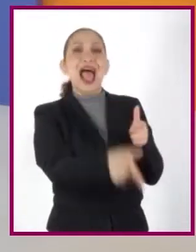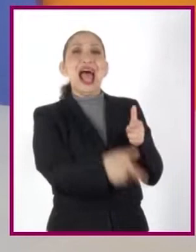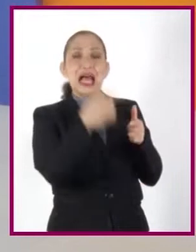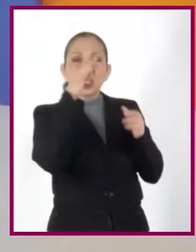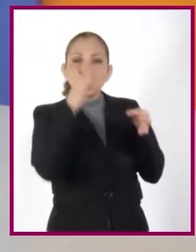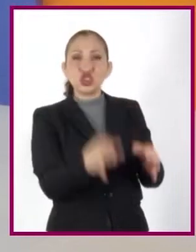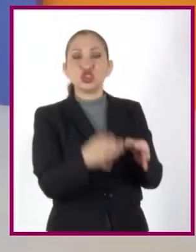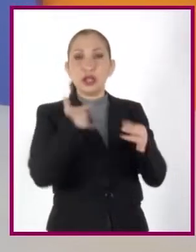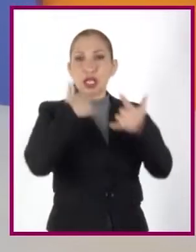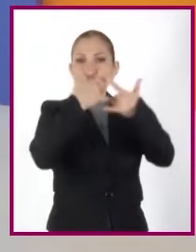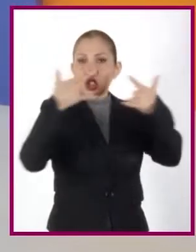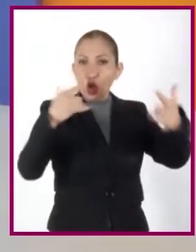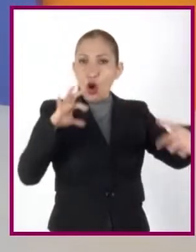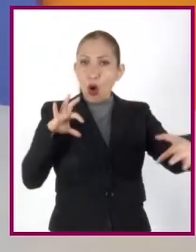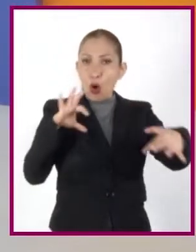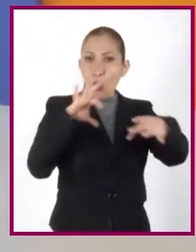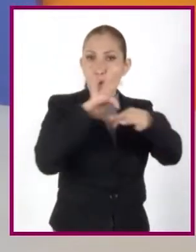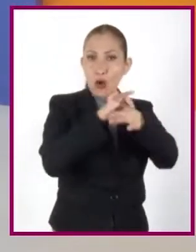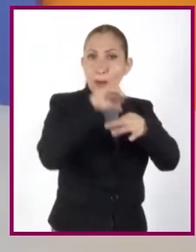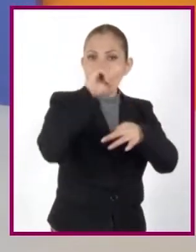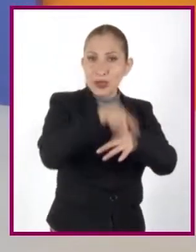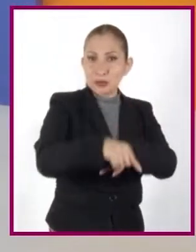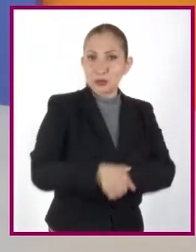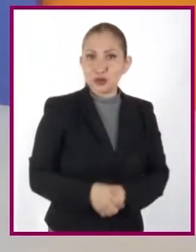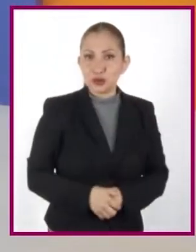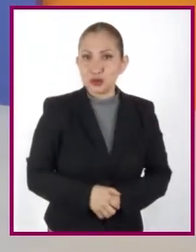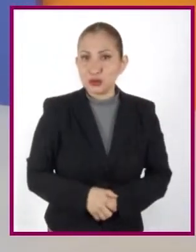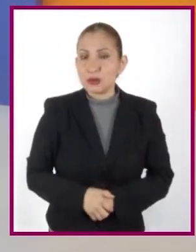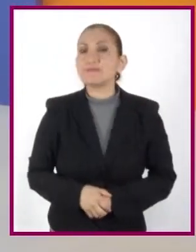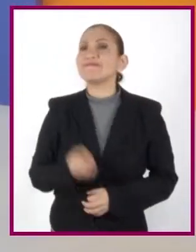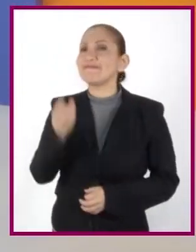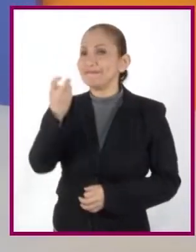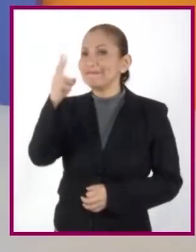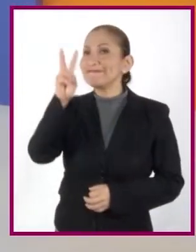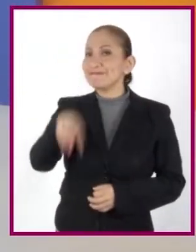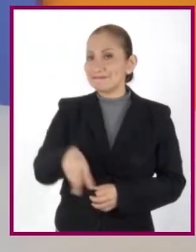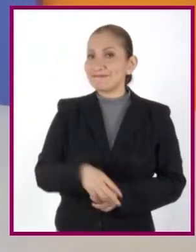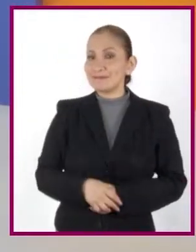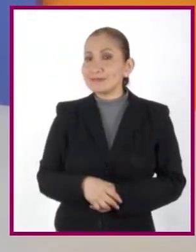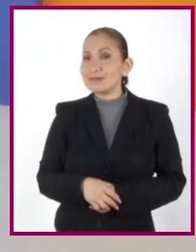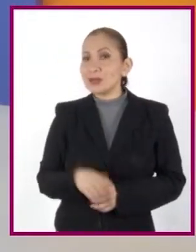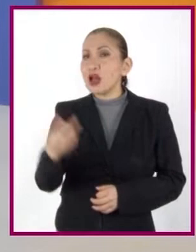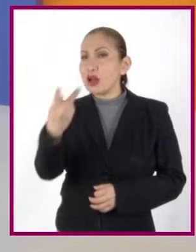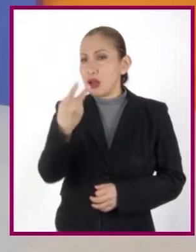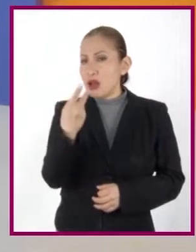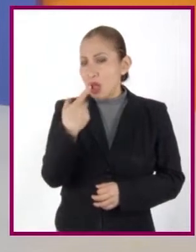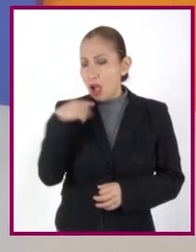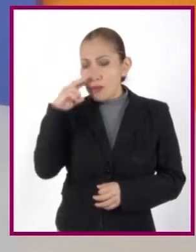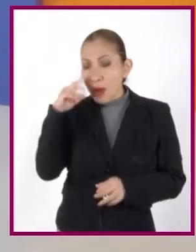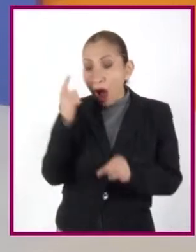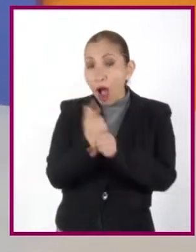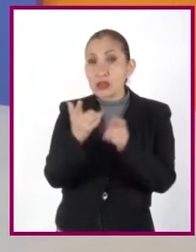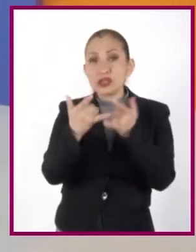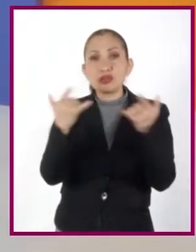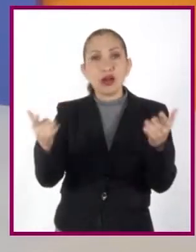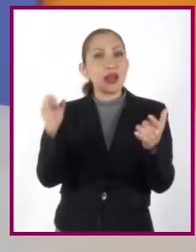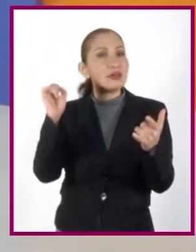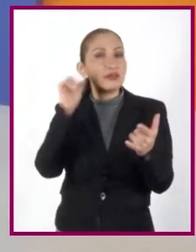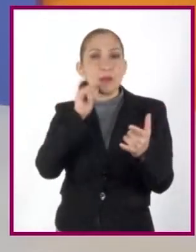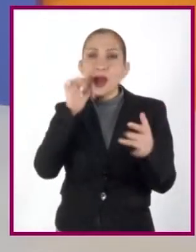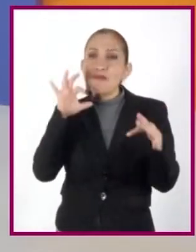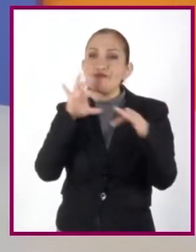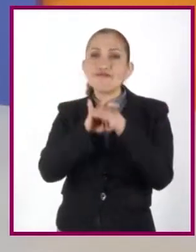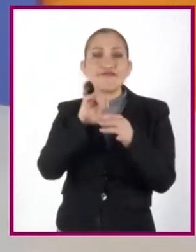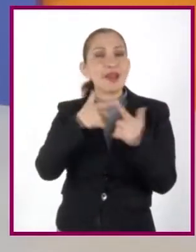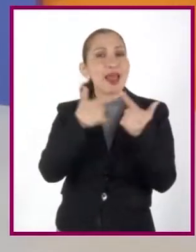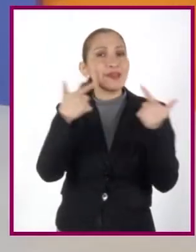acontecimientos trascendentes que influyeron en ellas. Efectivamente, juntos descubriremos cómo la historia está ligada a este tipo de